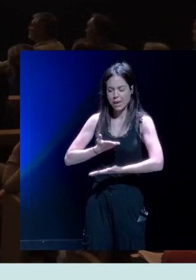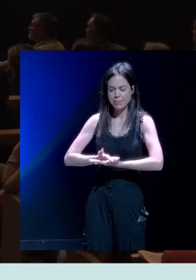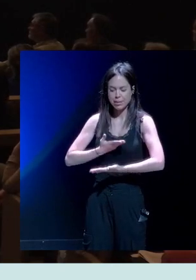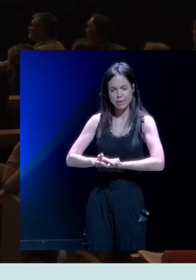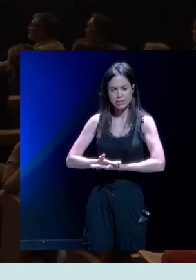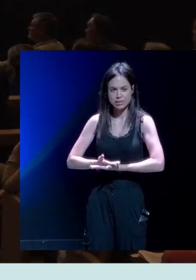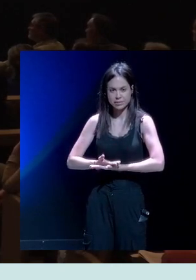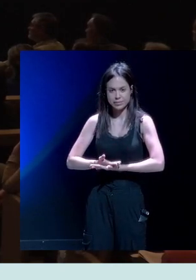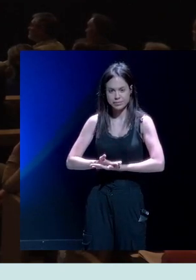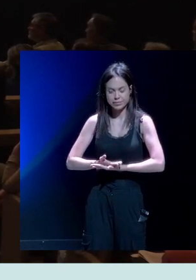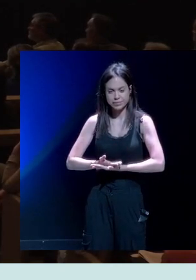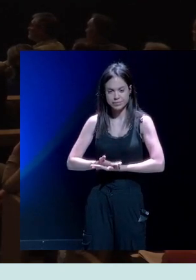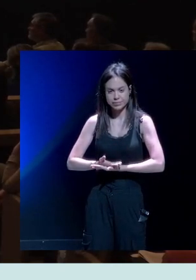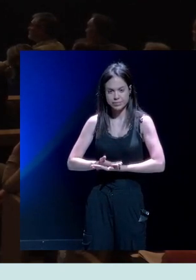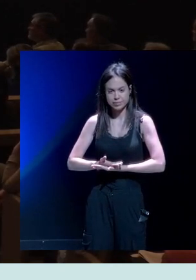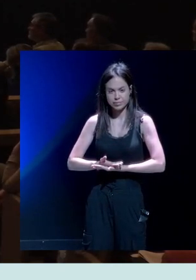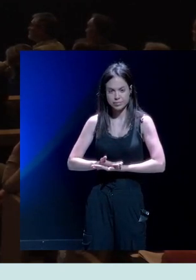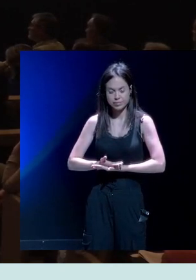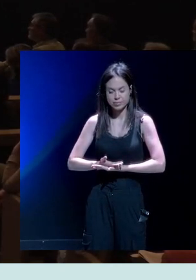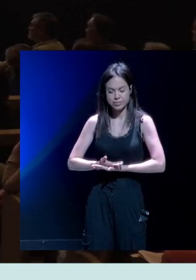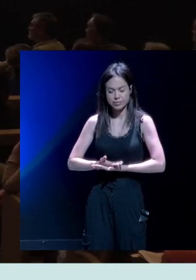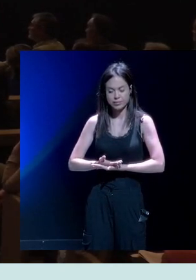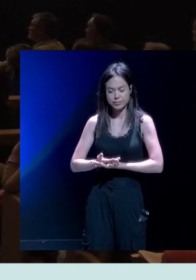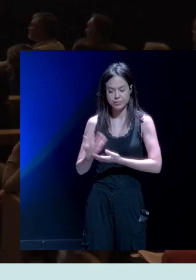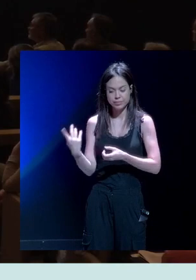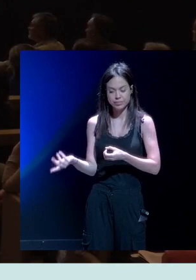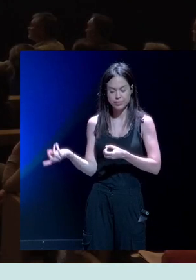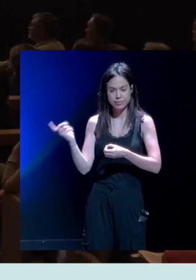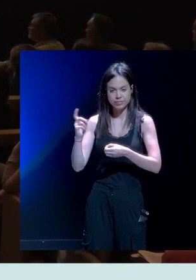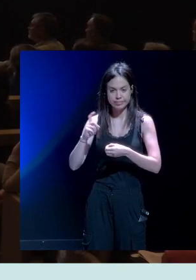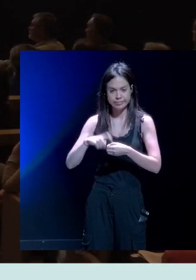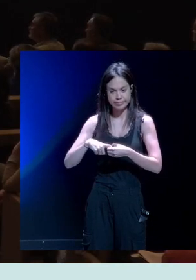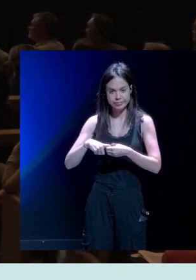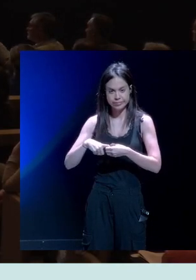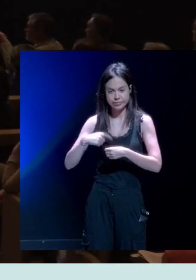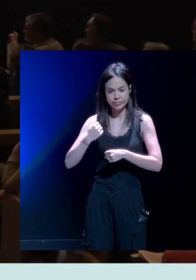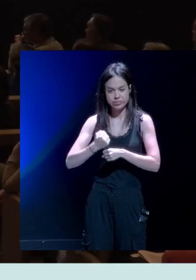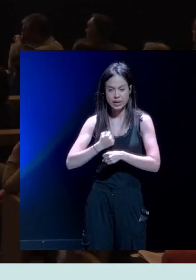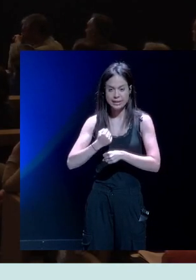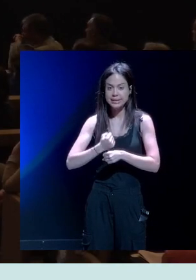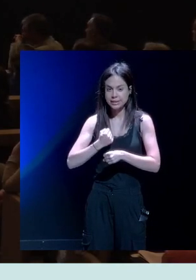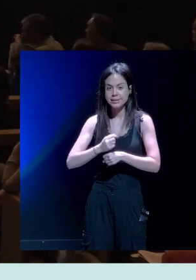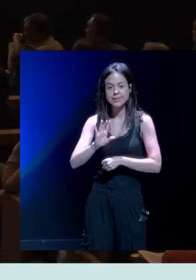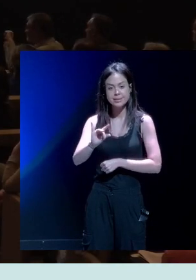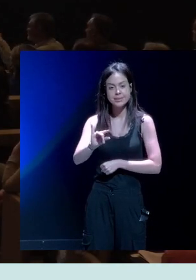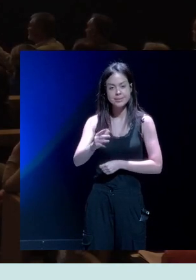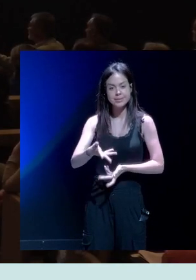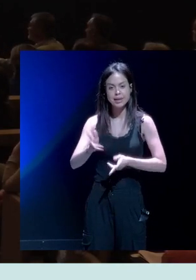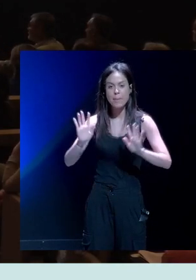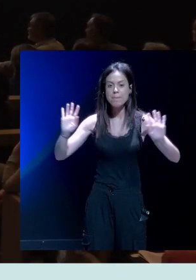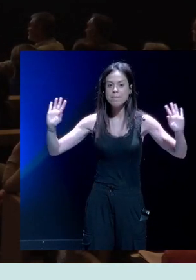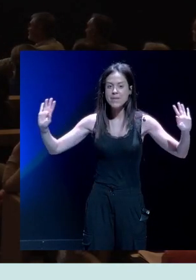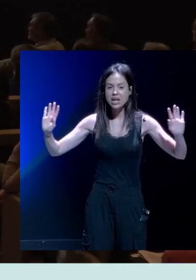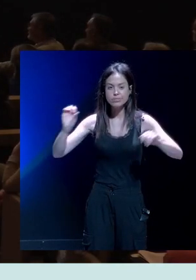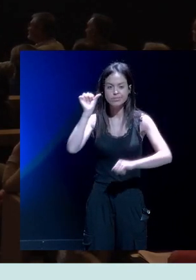hoy que se inserten en el mundo laboral garantizando que no van a tener hijos. Es